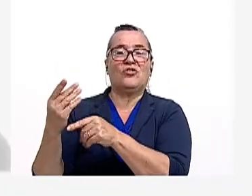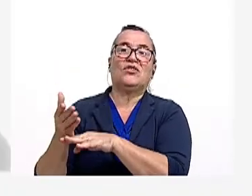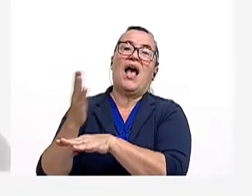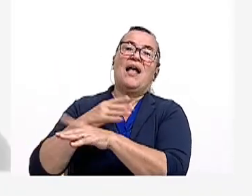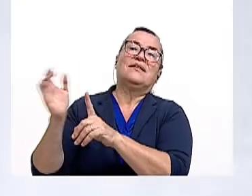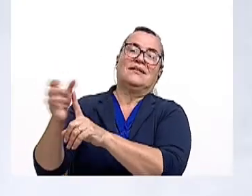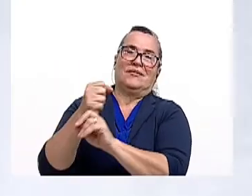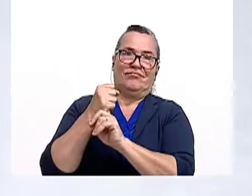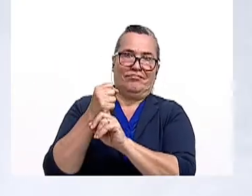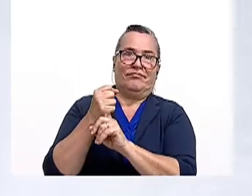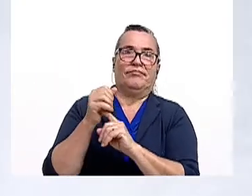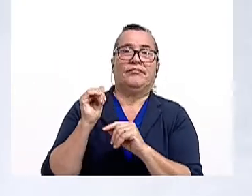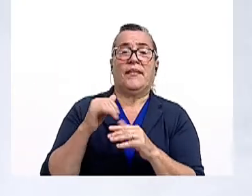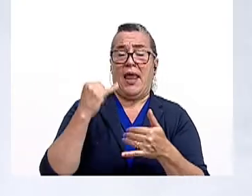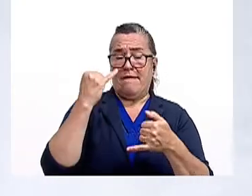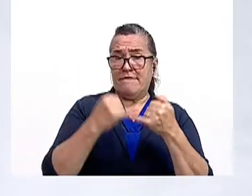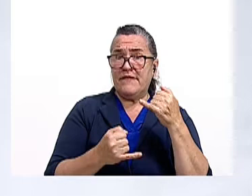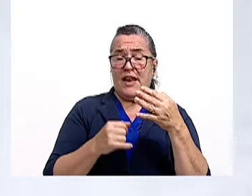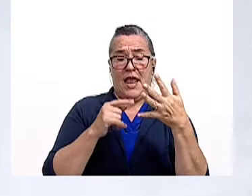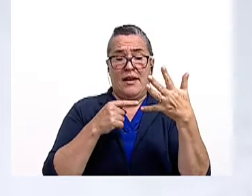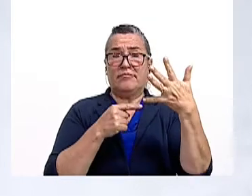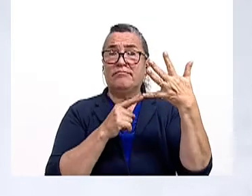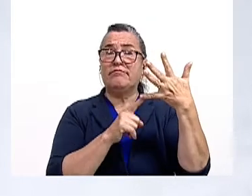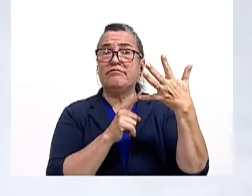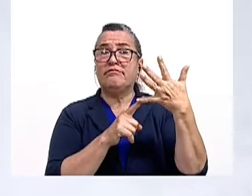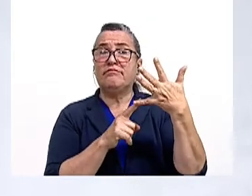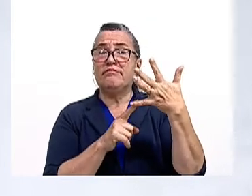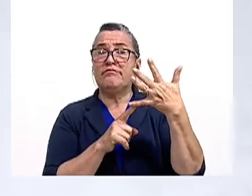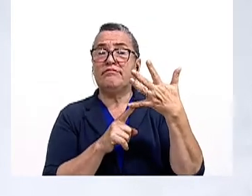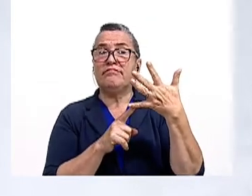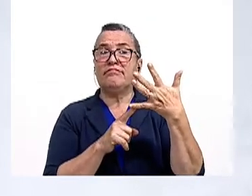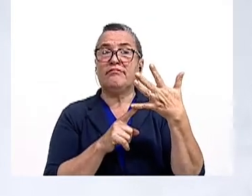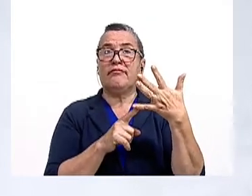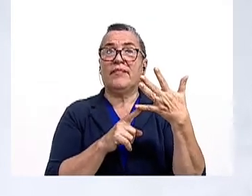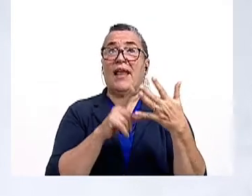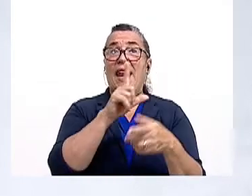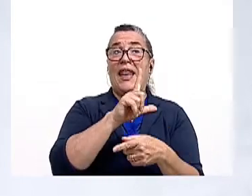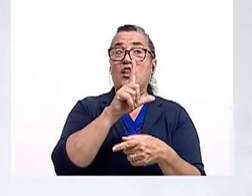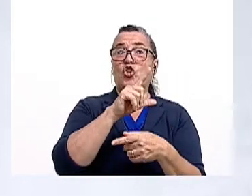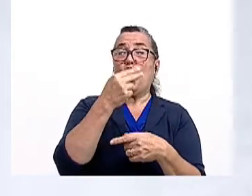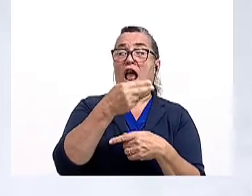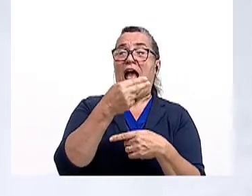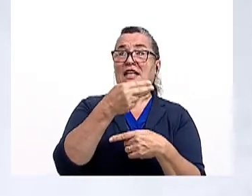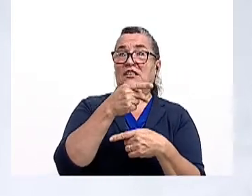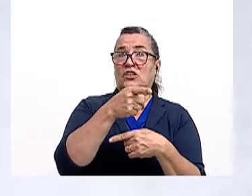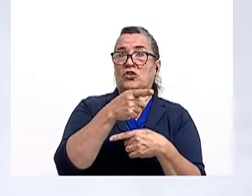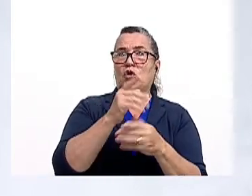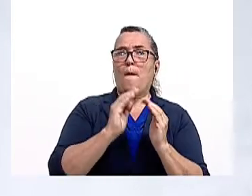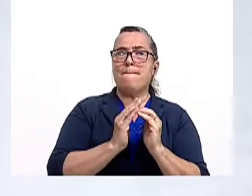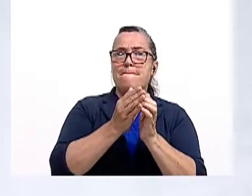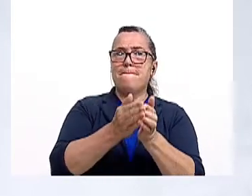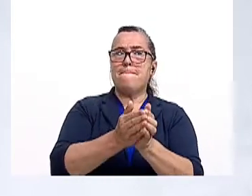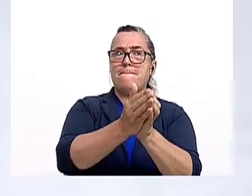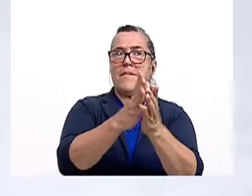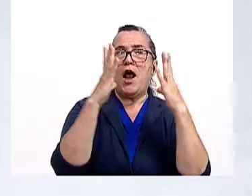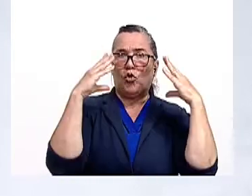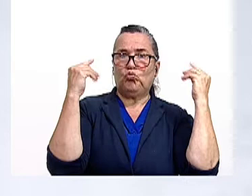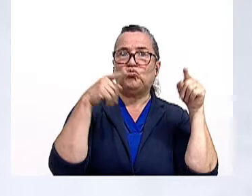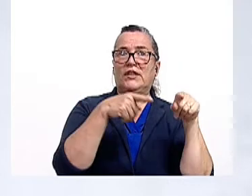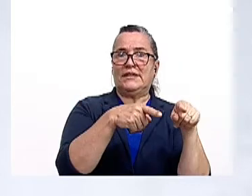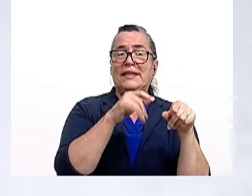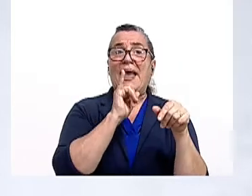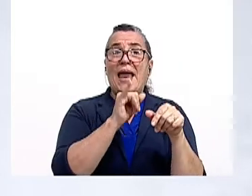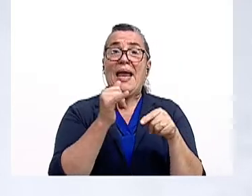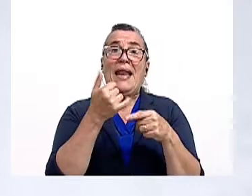ser rescatado. Finalmente tenemos a Linder Hassenbosch, marinero holandés, quien